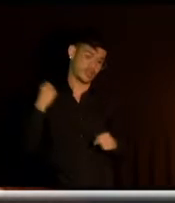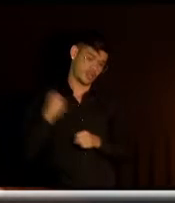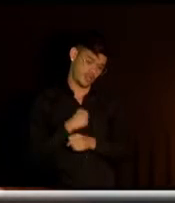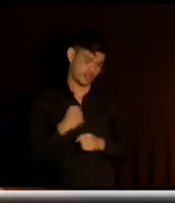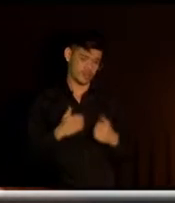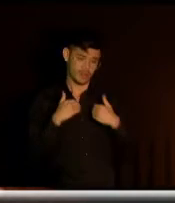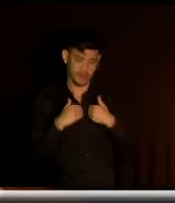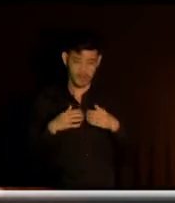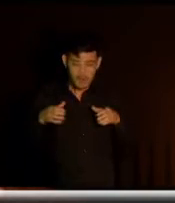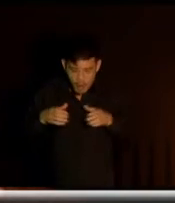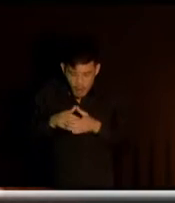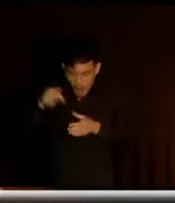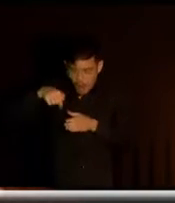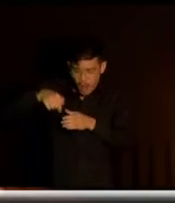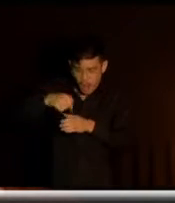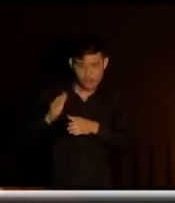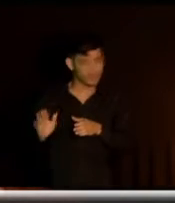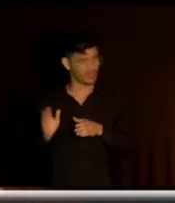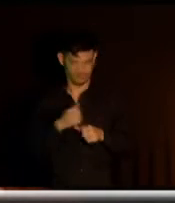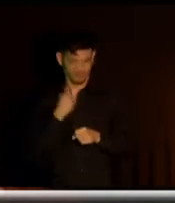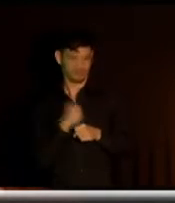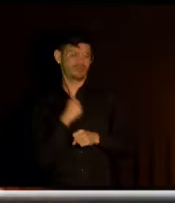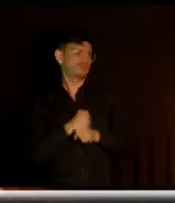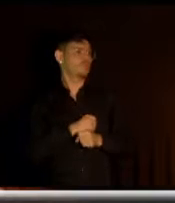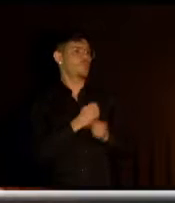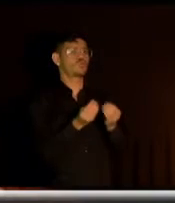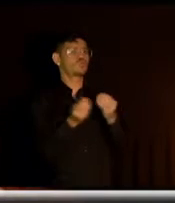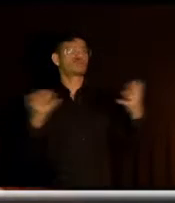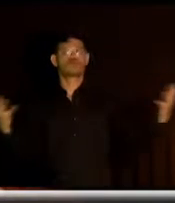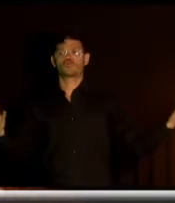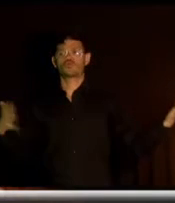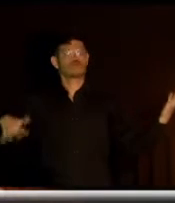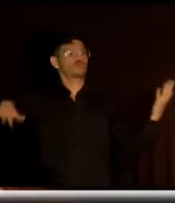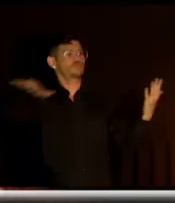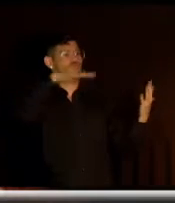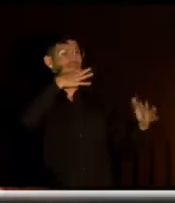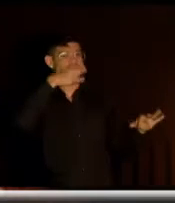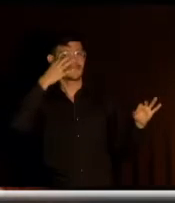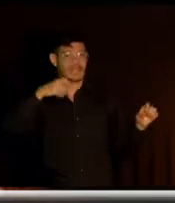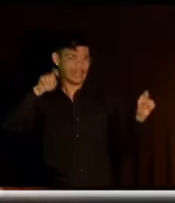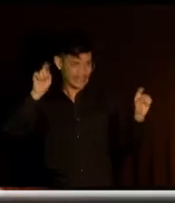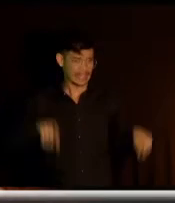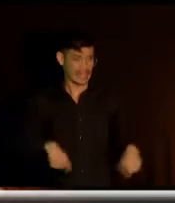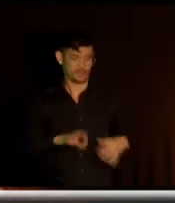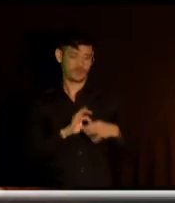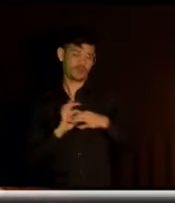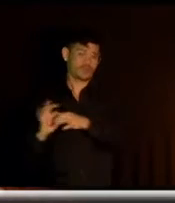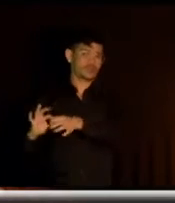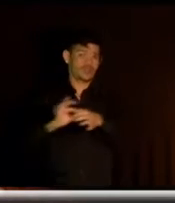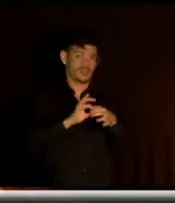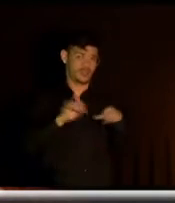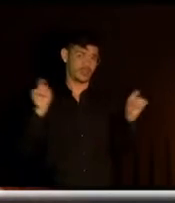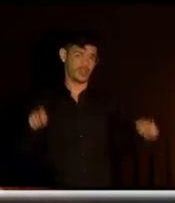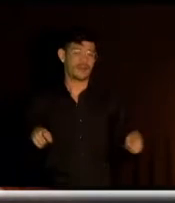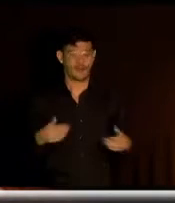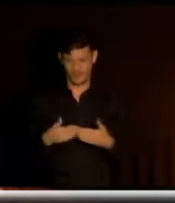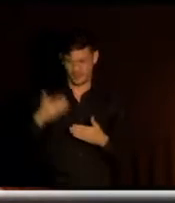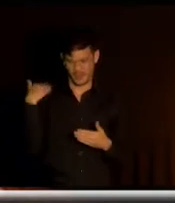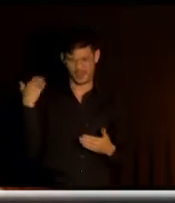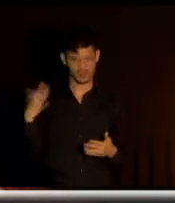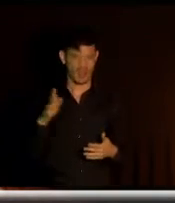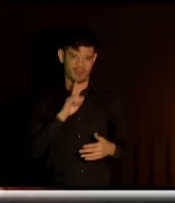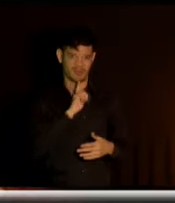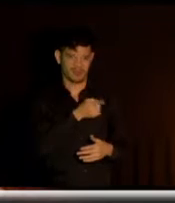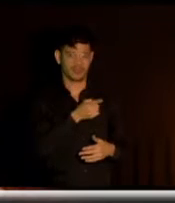un trabajo de muchos y que realmente tenemos que unirnos. Lo dije ahorita, siempre